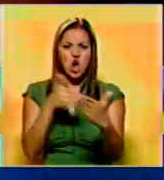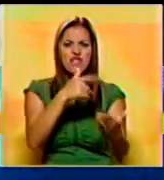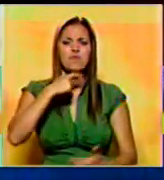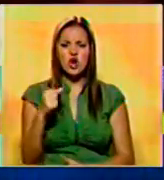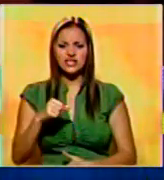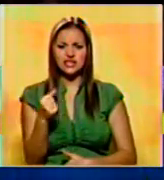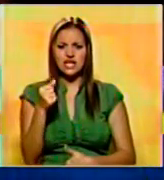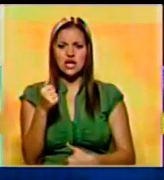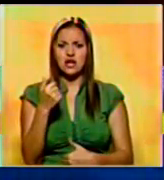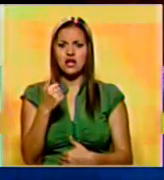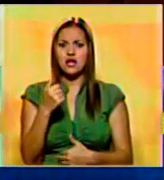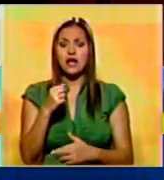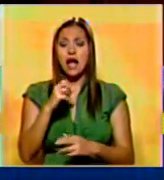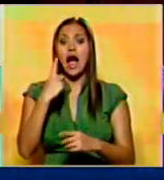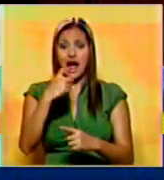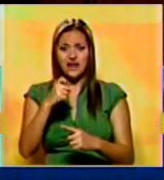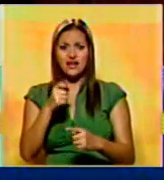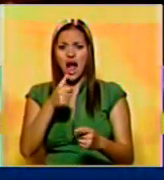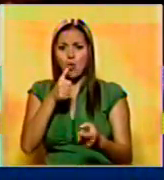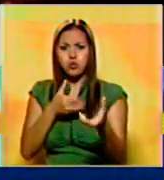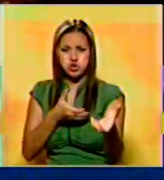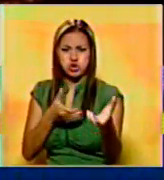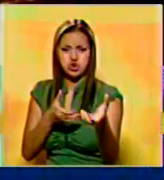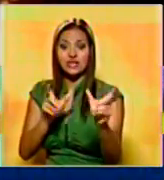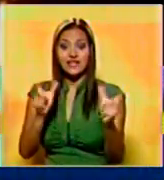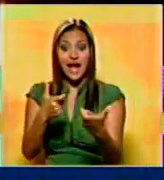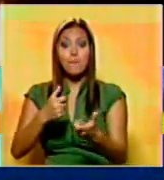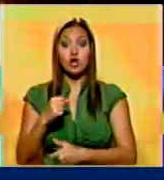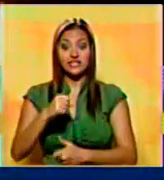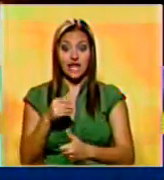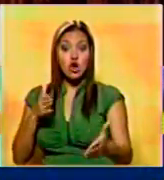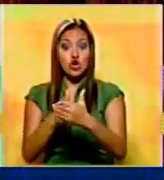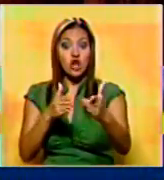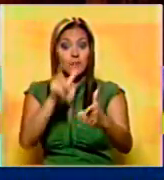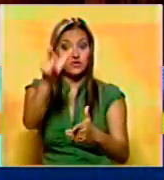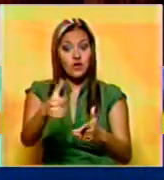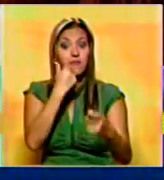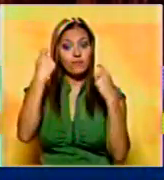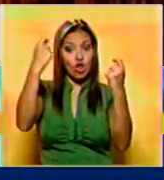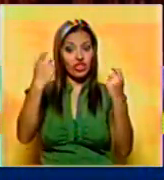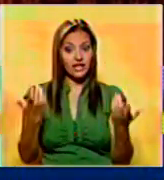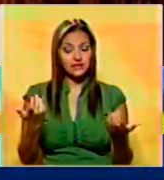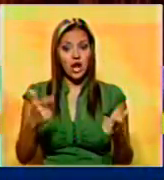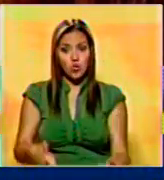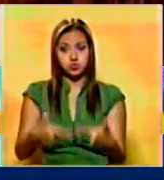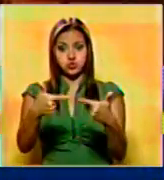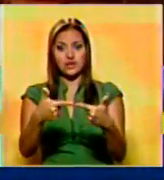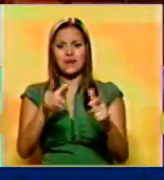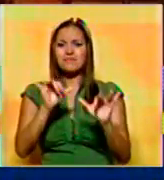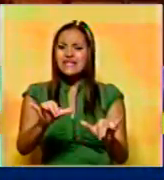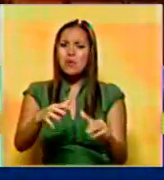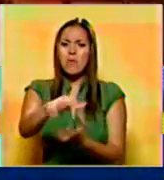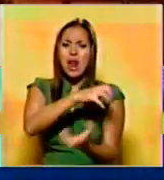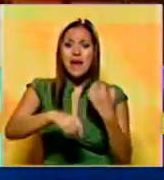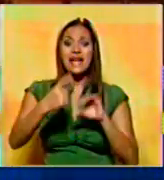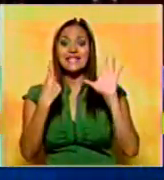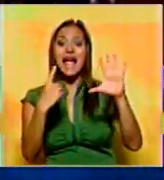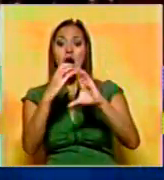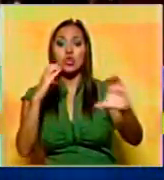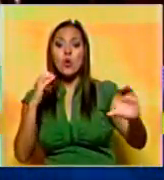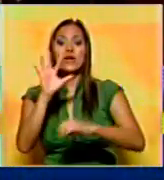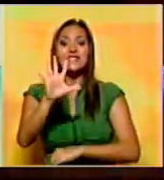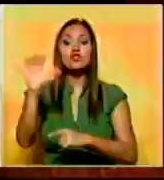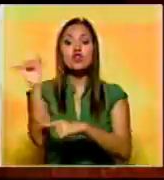policía, que respondió con chorros de agua y gases lacrimógenos en los enfrentamientos. Durante los disturbios, 6 autobuses y